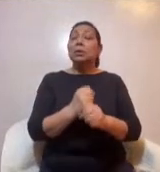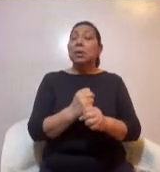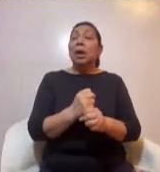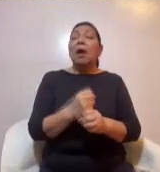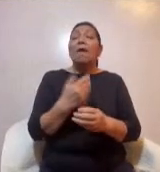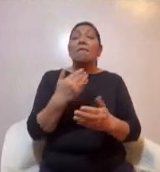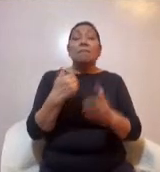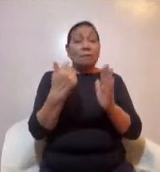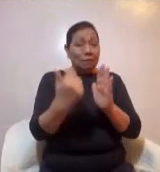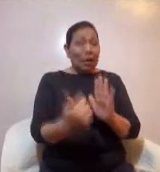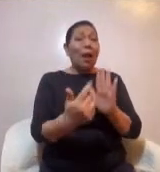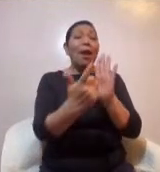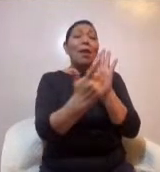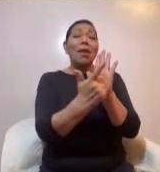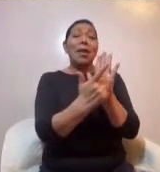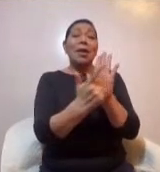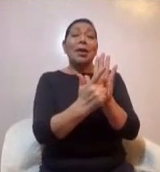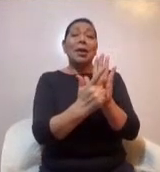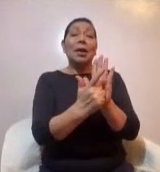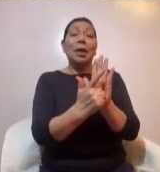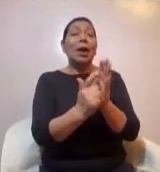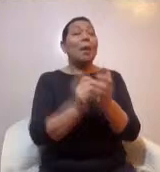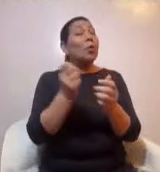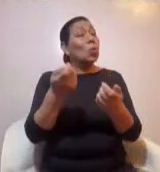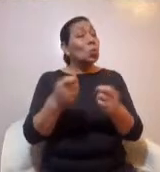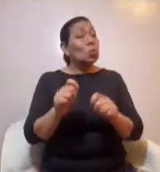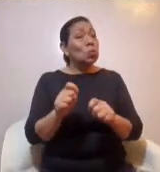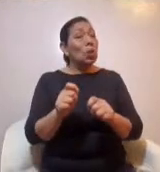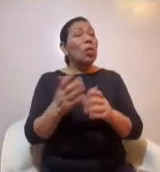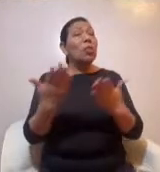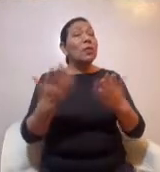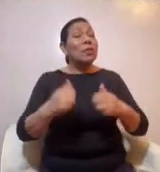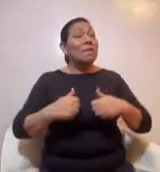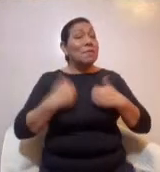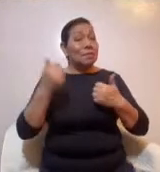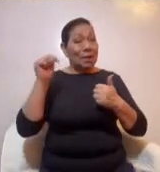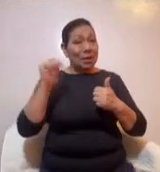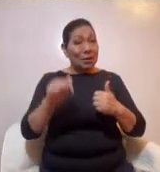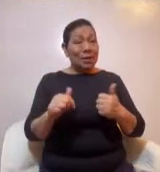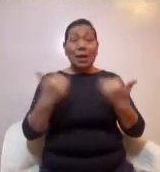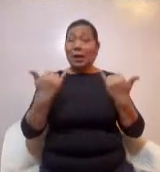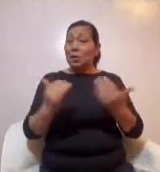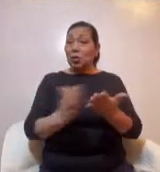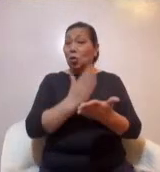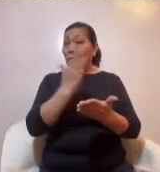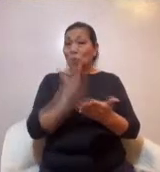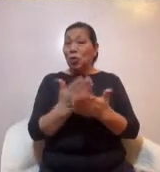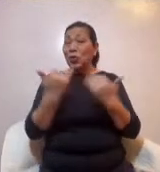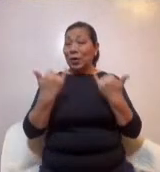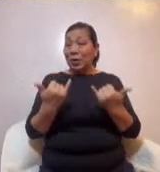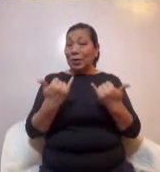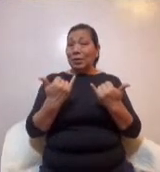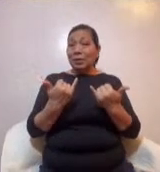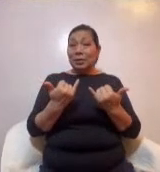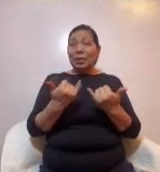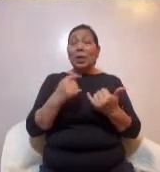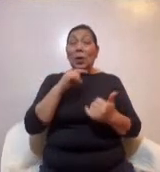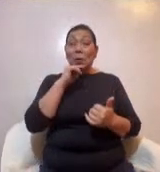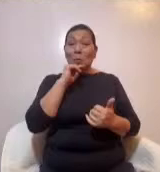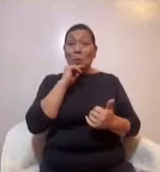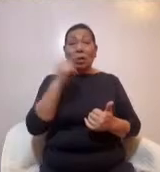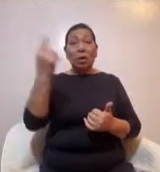y el sustento fáctico legal que motivó la cancelación de su residencia. Frente a todos estos hechos,